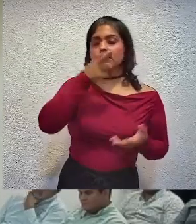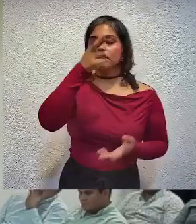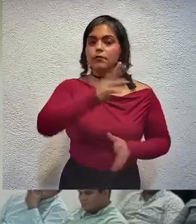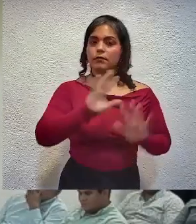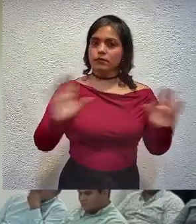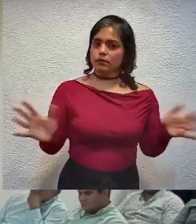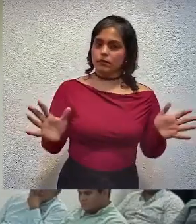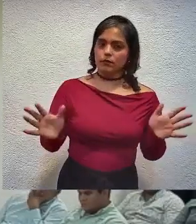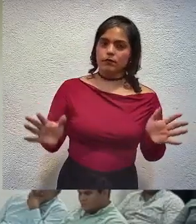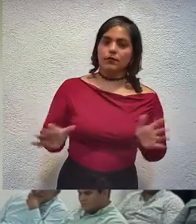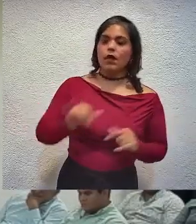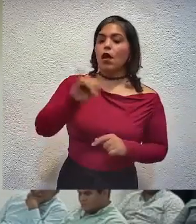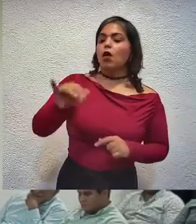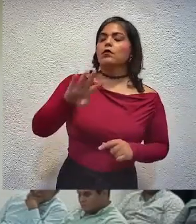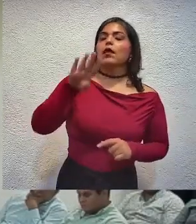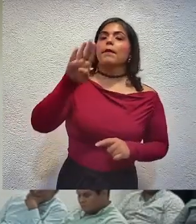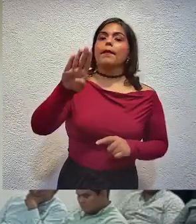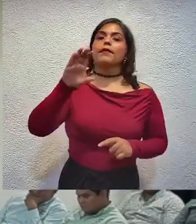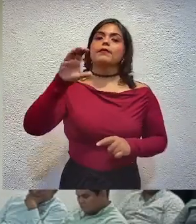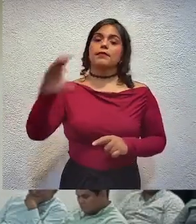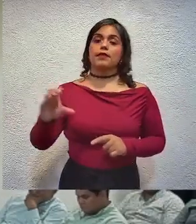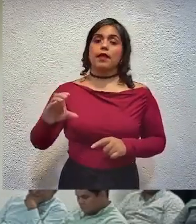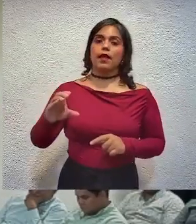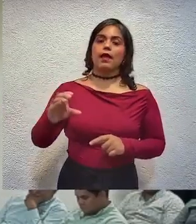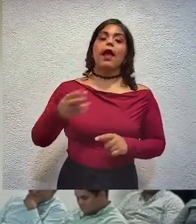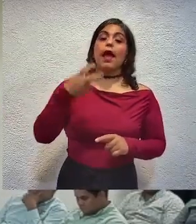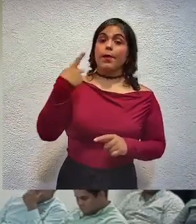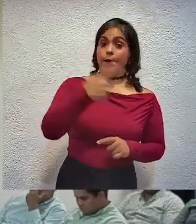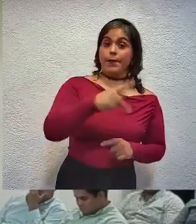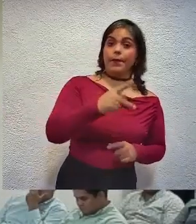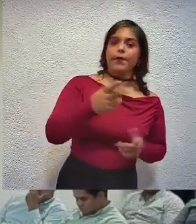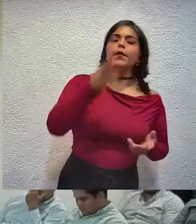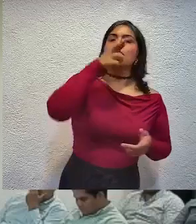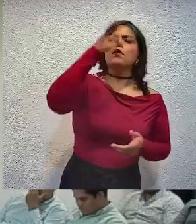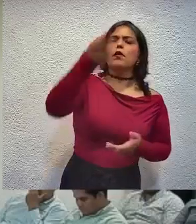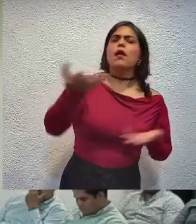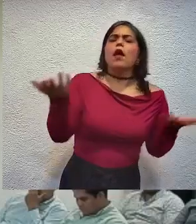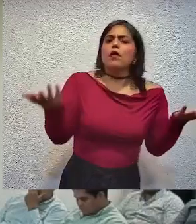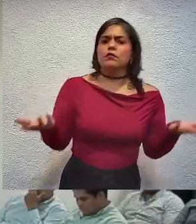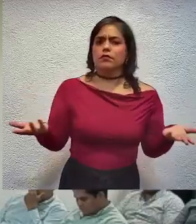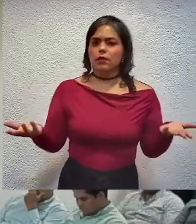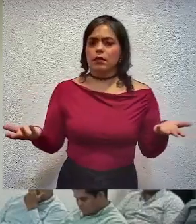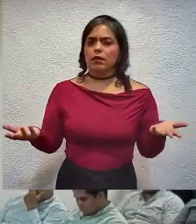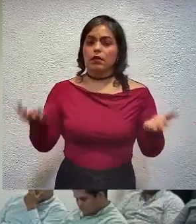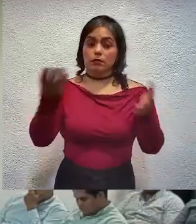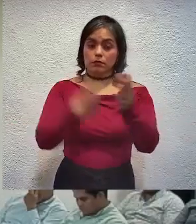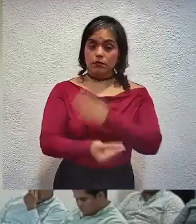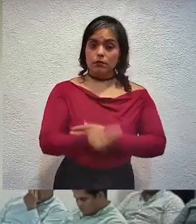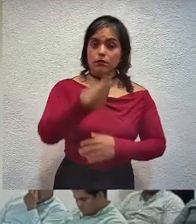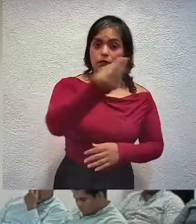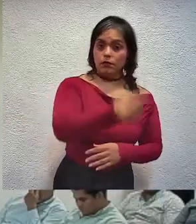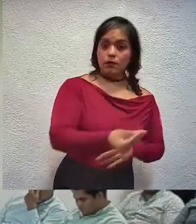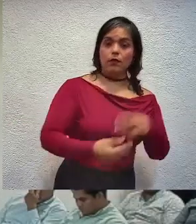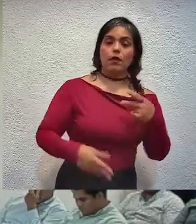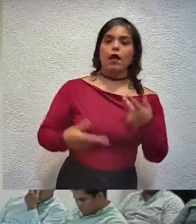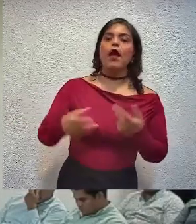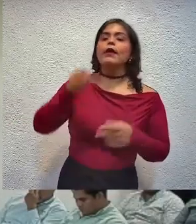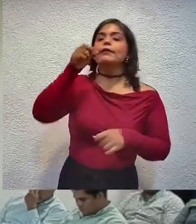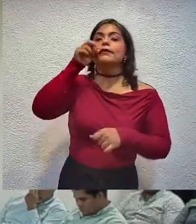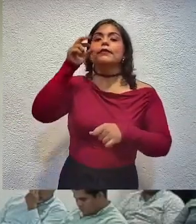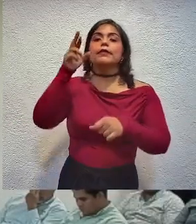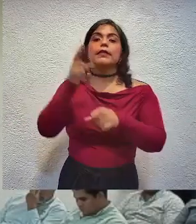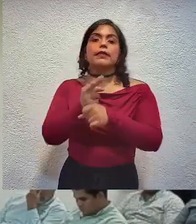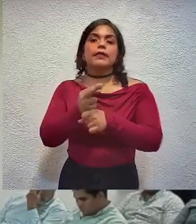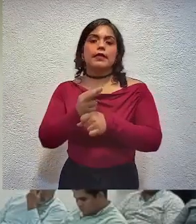en el JDC en el que se reencausó el JET que se resuelve y mediante entrega a quien en su momento fue la secretaria de